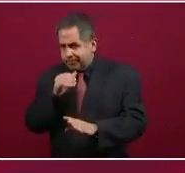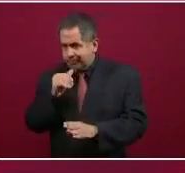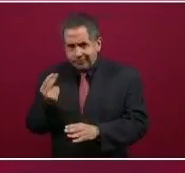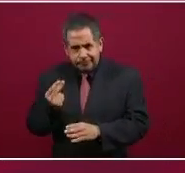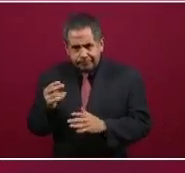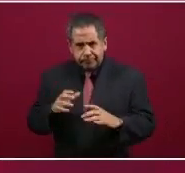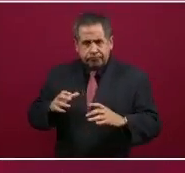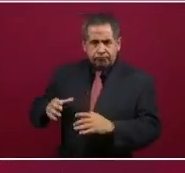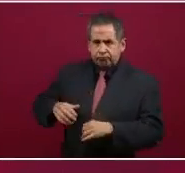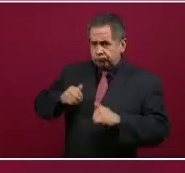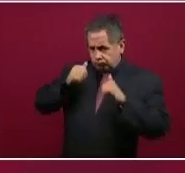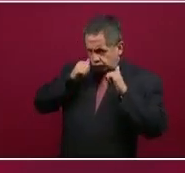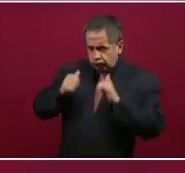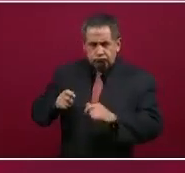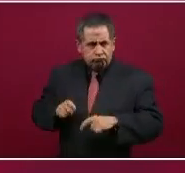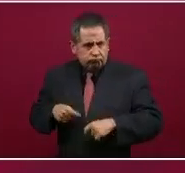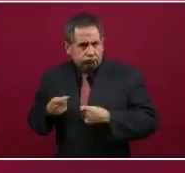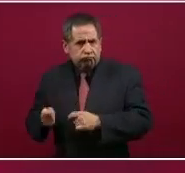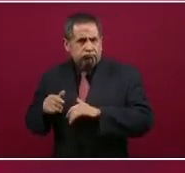de atención,